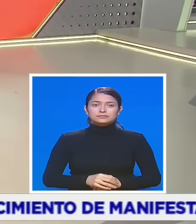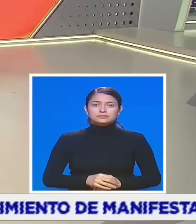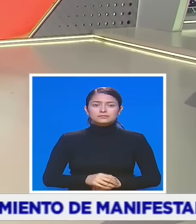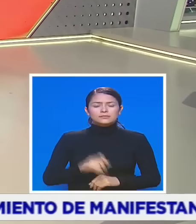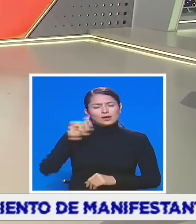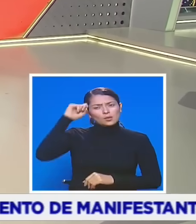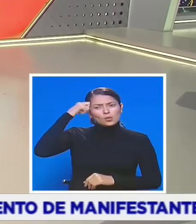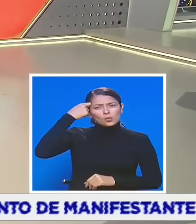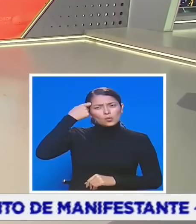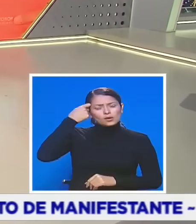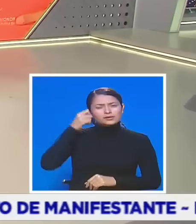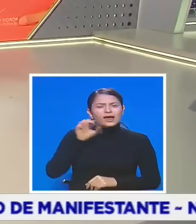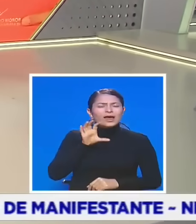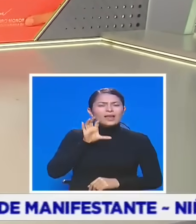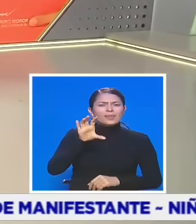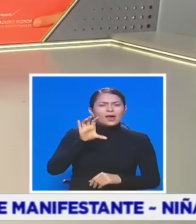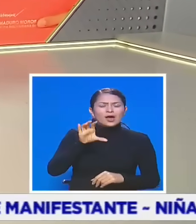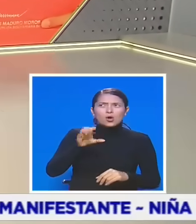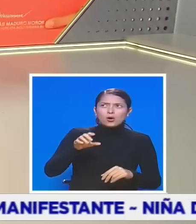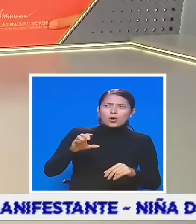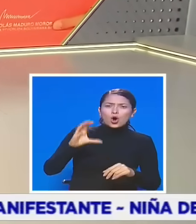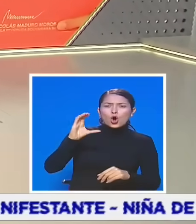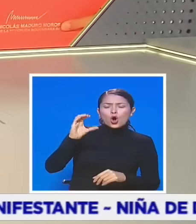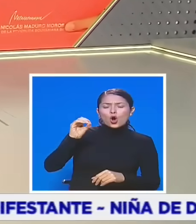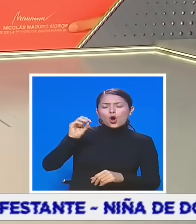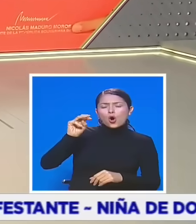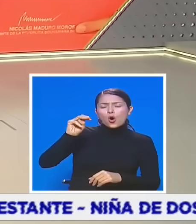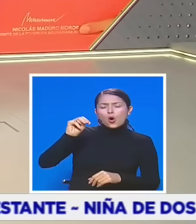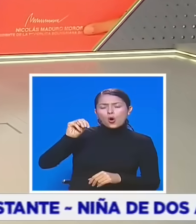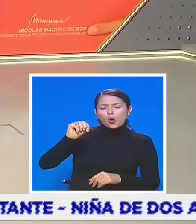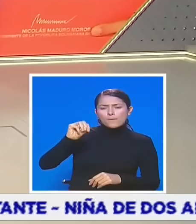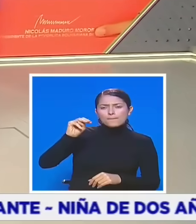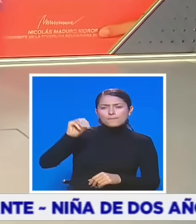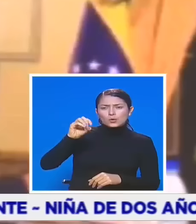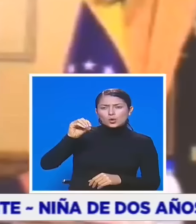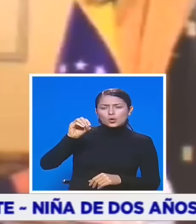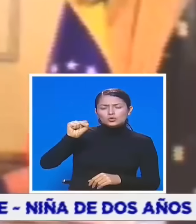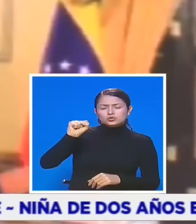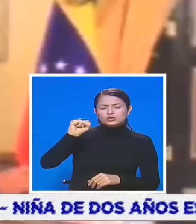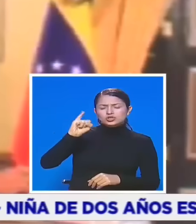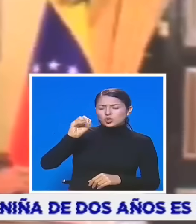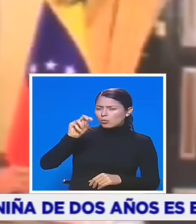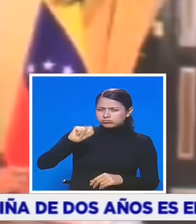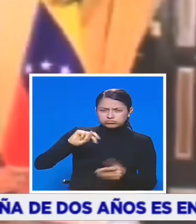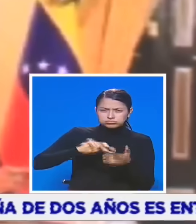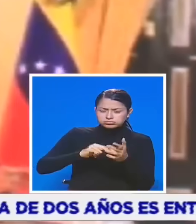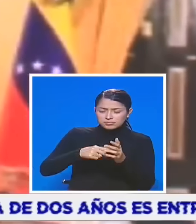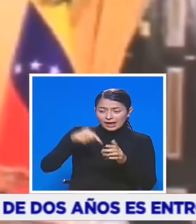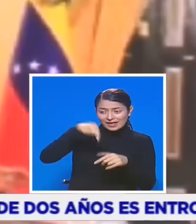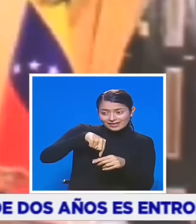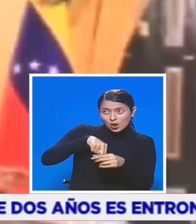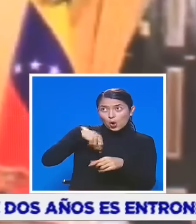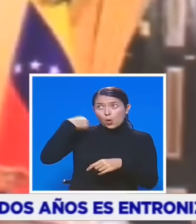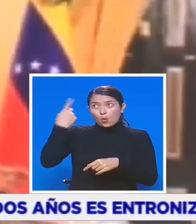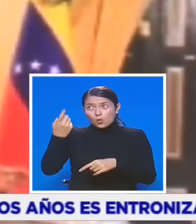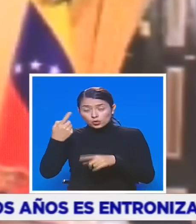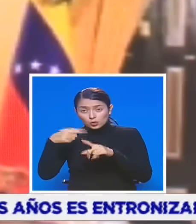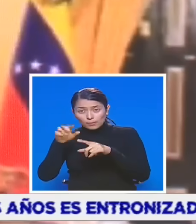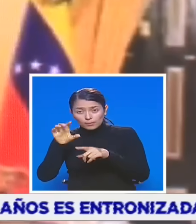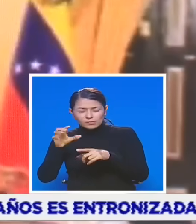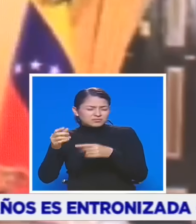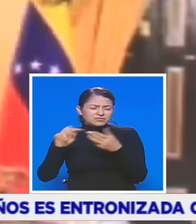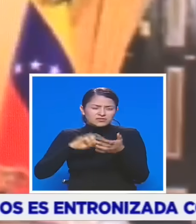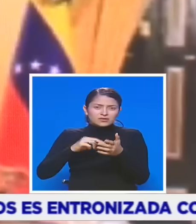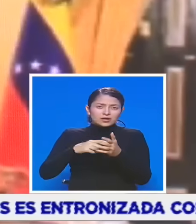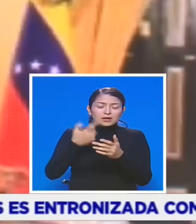recordemos que estado de conmoción tanto interior como exterior es una medida de excepción que otorga el presidente de la República